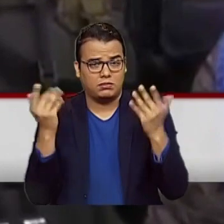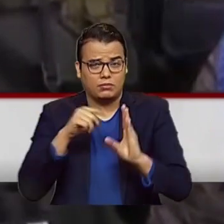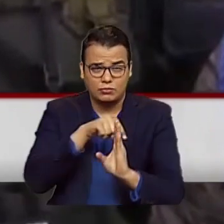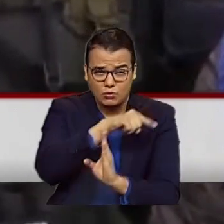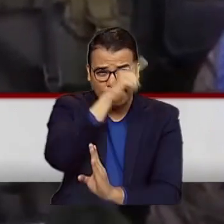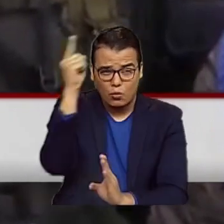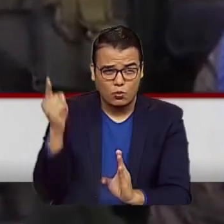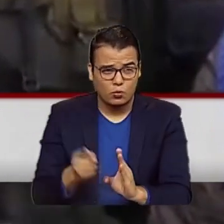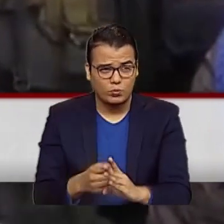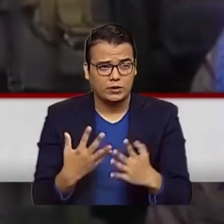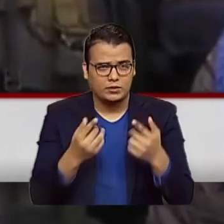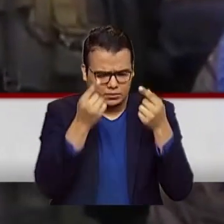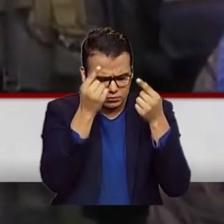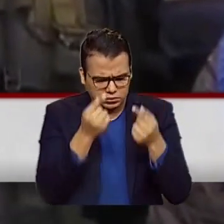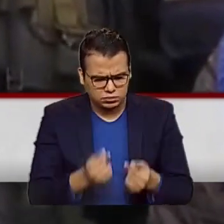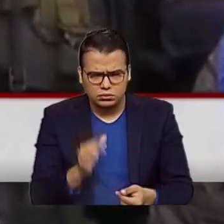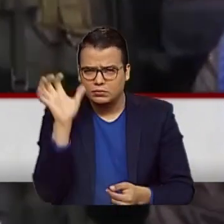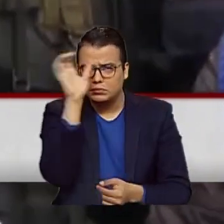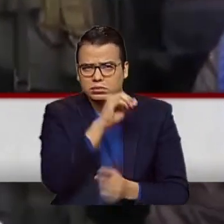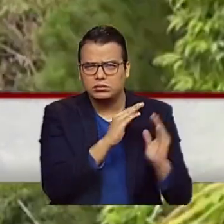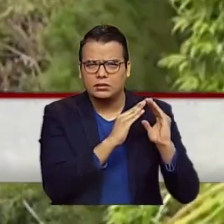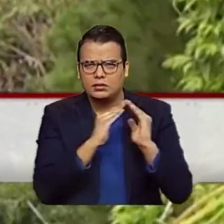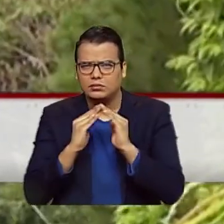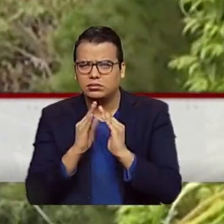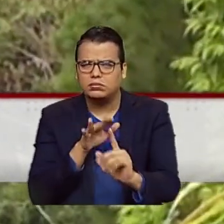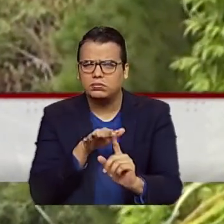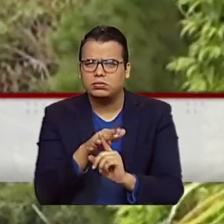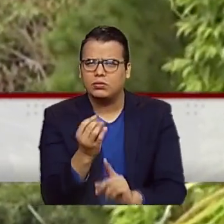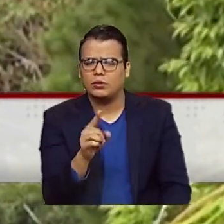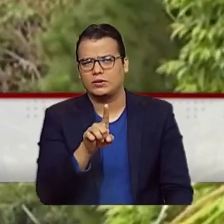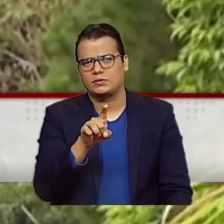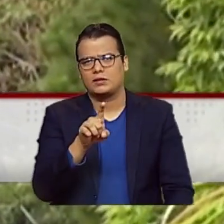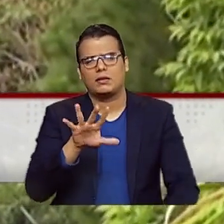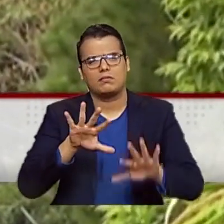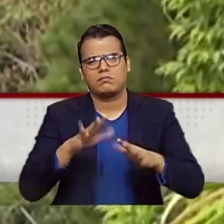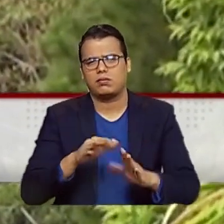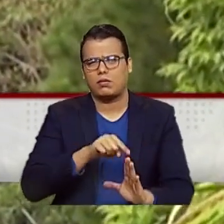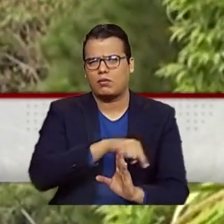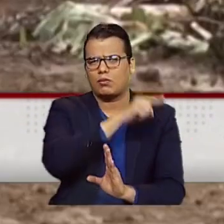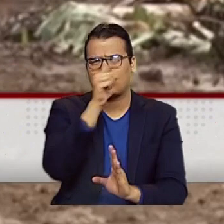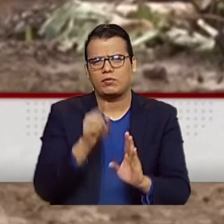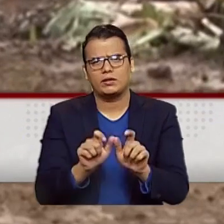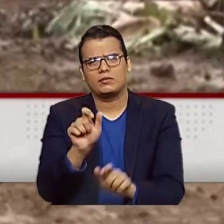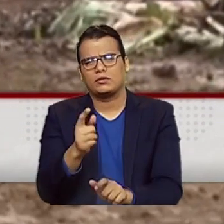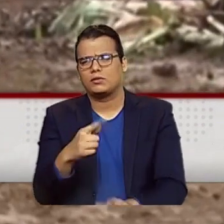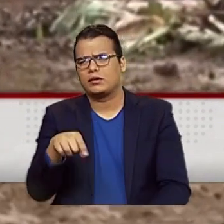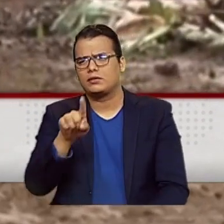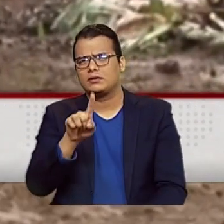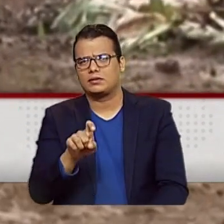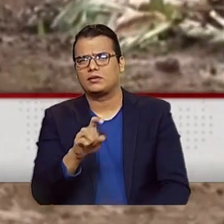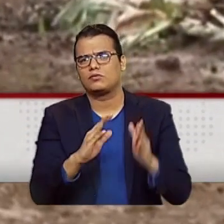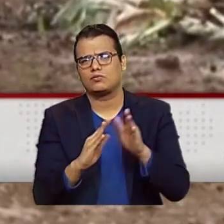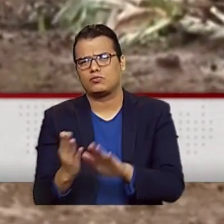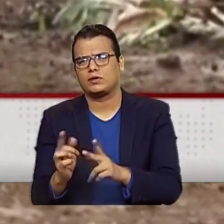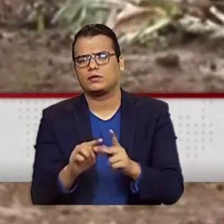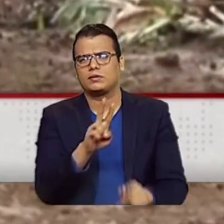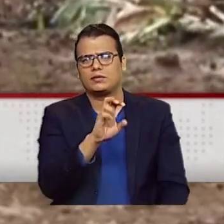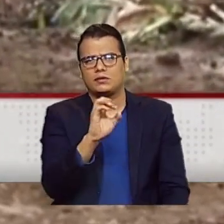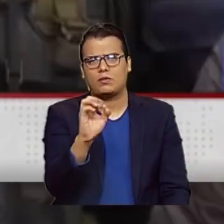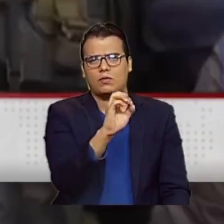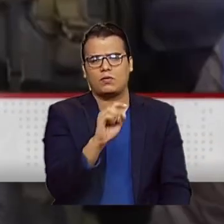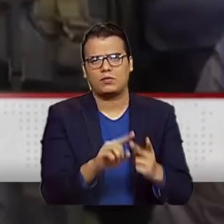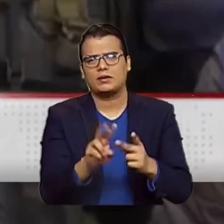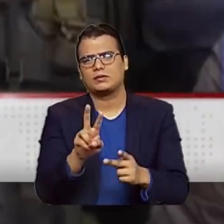los datos consolidados, 6 viviendas destruidas, 17 personas lamentablemente perdieron la vida, 7 hombres, 7 mujeres, 3 niñas